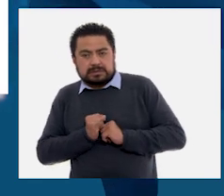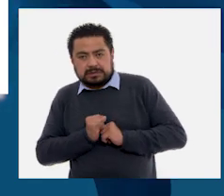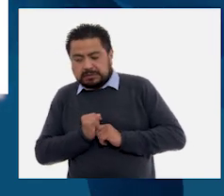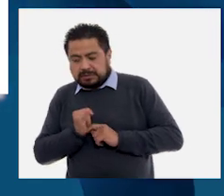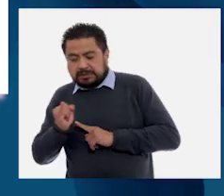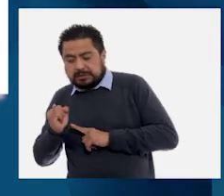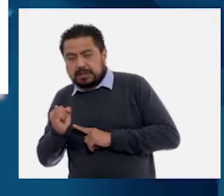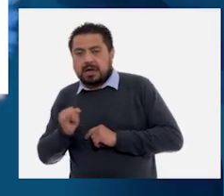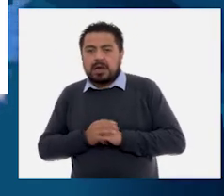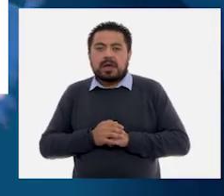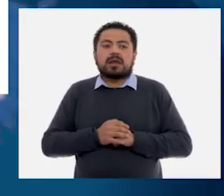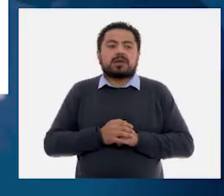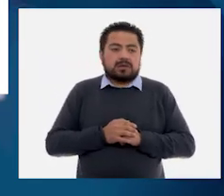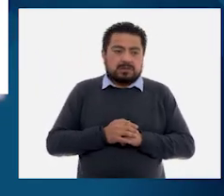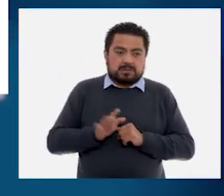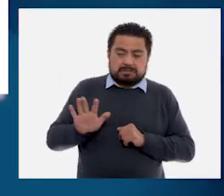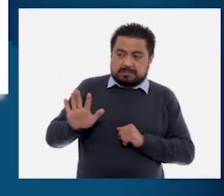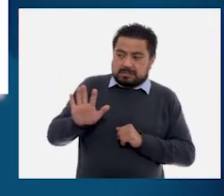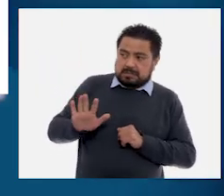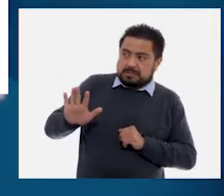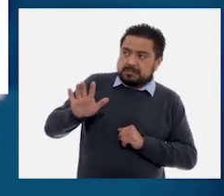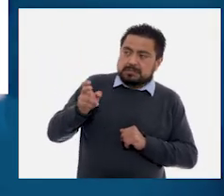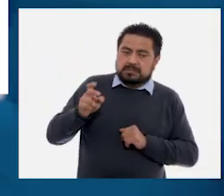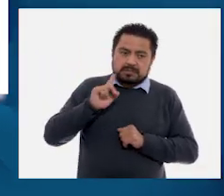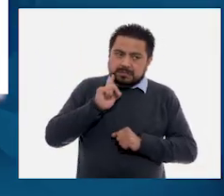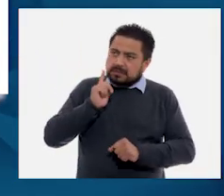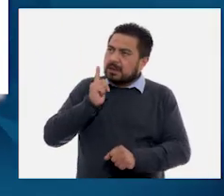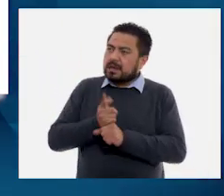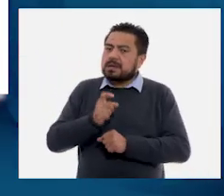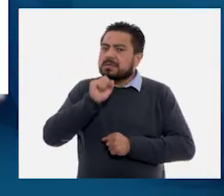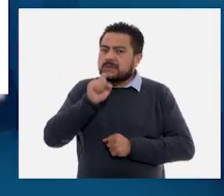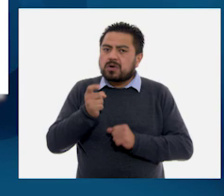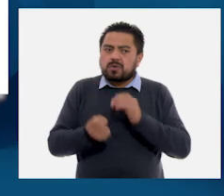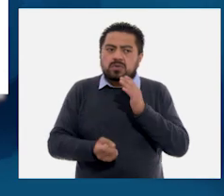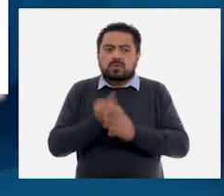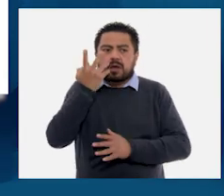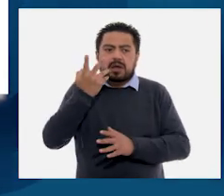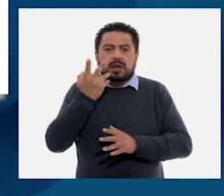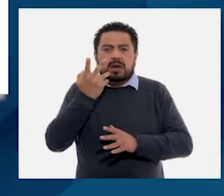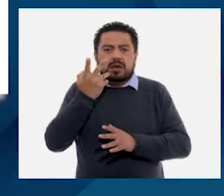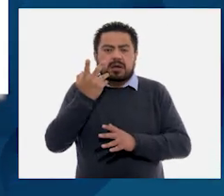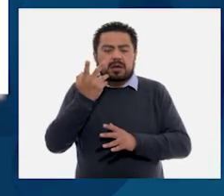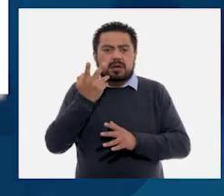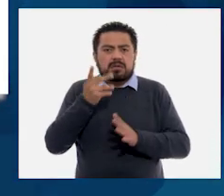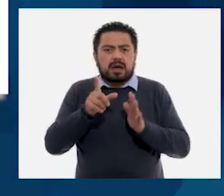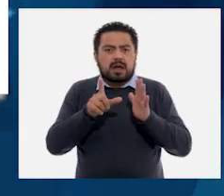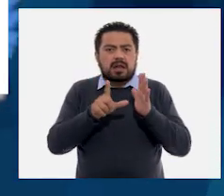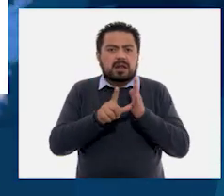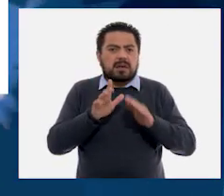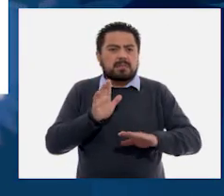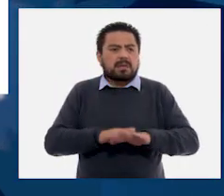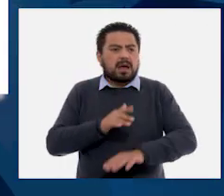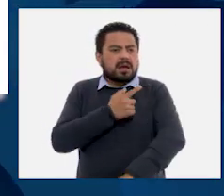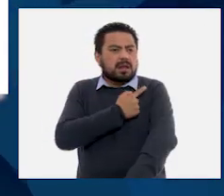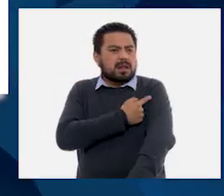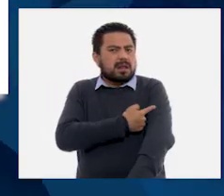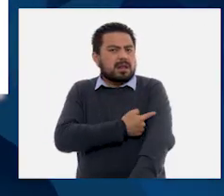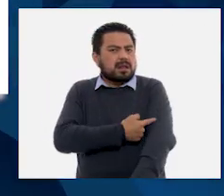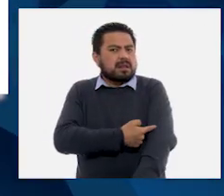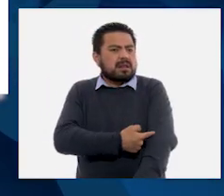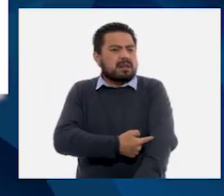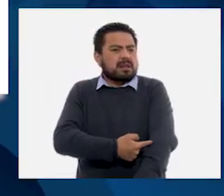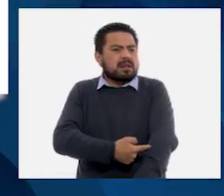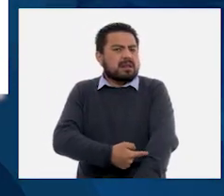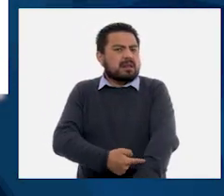por el lado oeste, se ve también una nueva línea larguísima